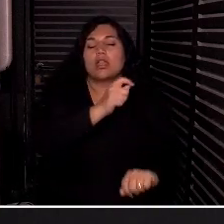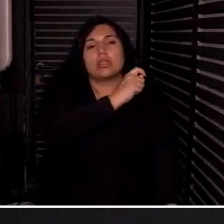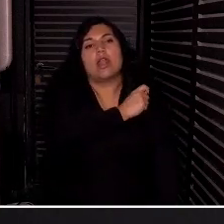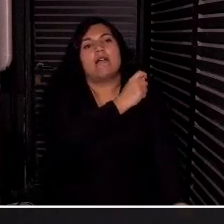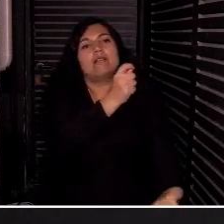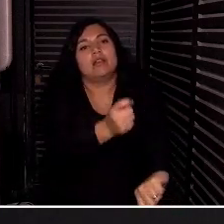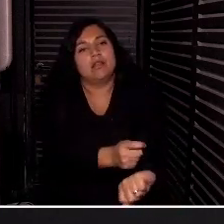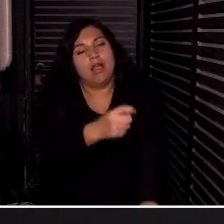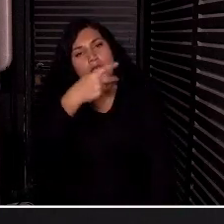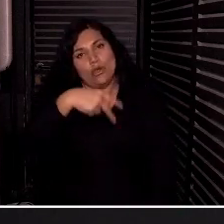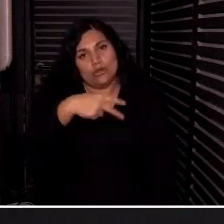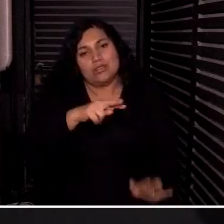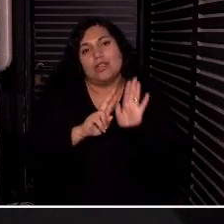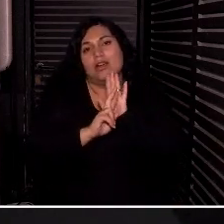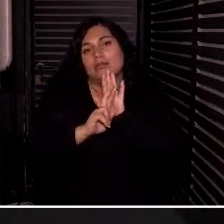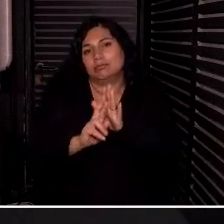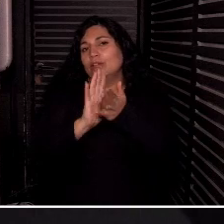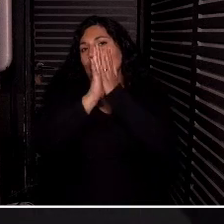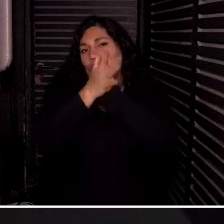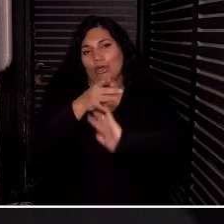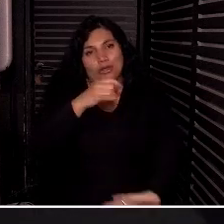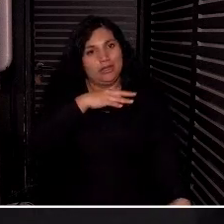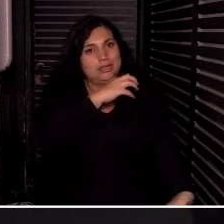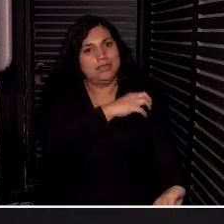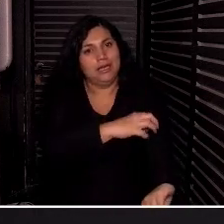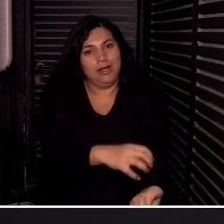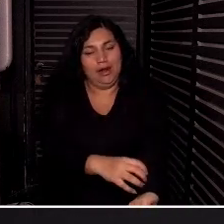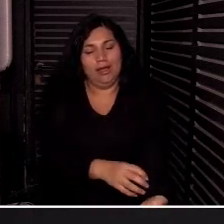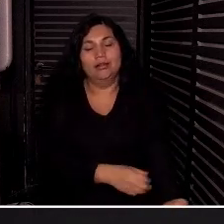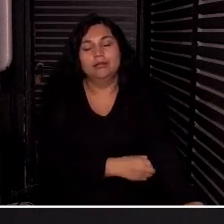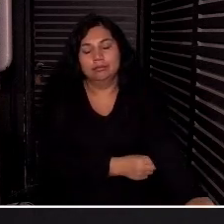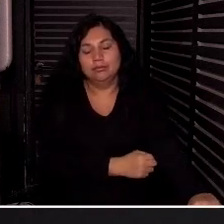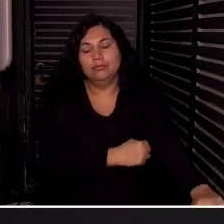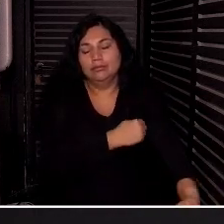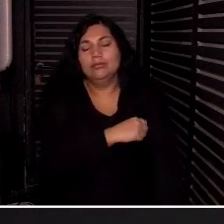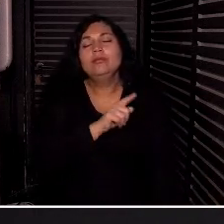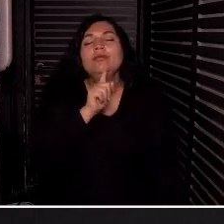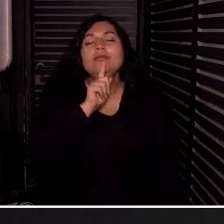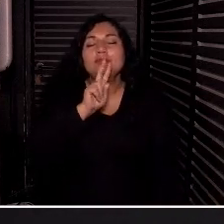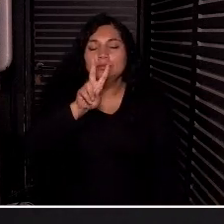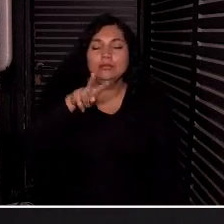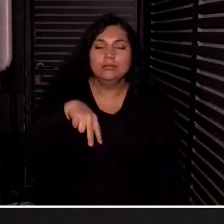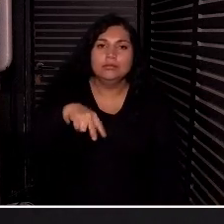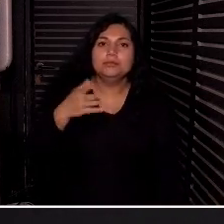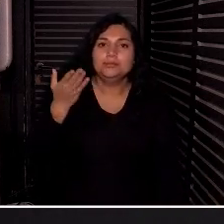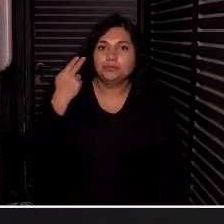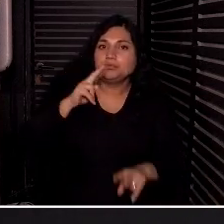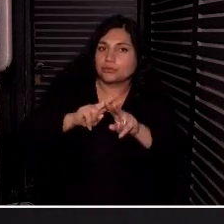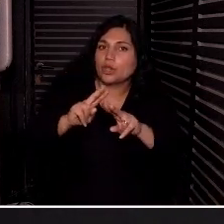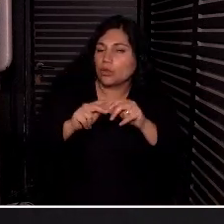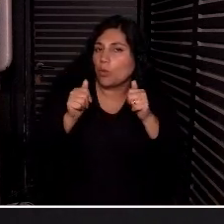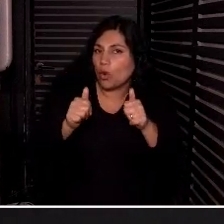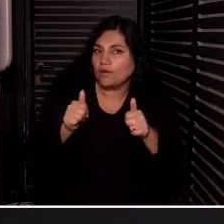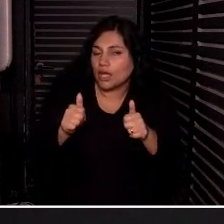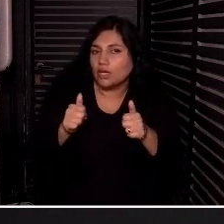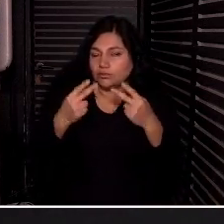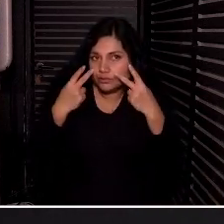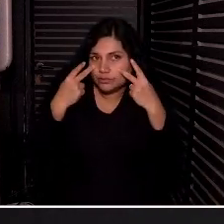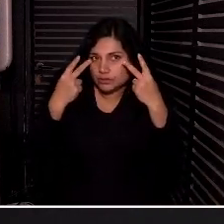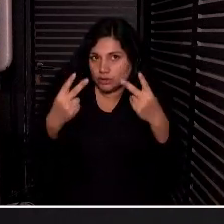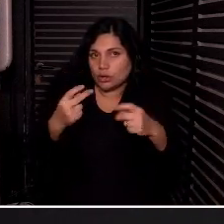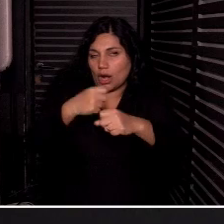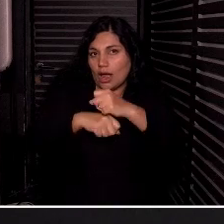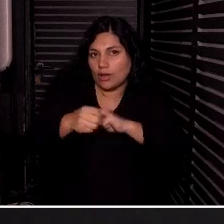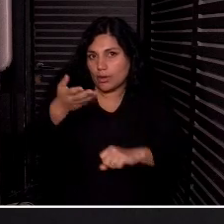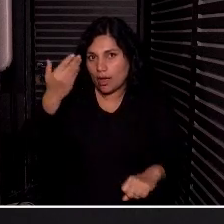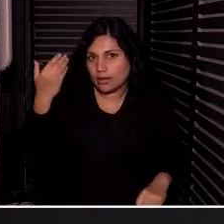noticias y representatividad a lo largo de todo chile cosa que hizo muy bien tvn a través de su ficción cierto que la pudo hacer hace años